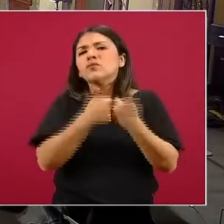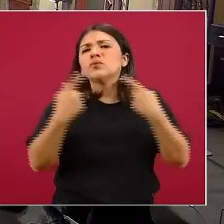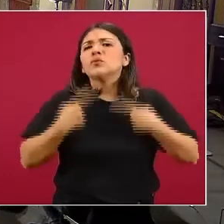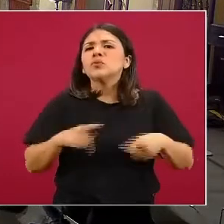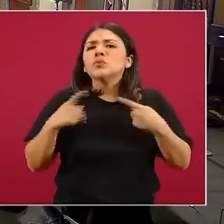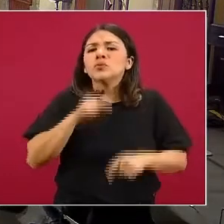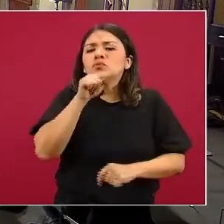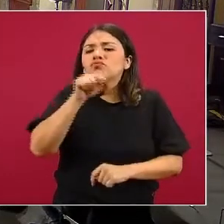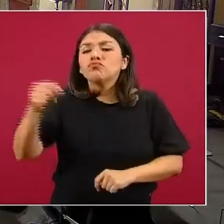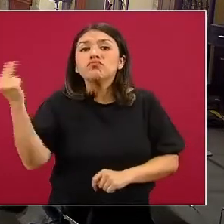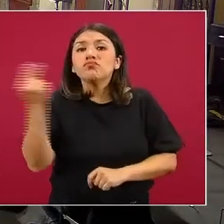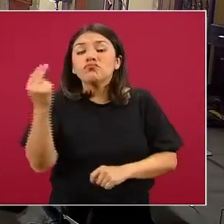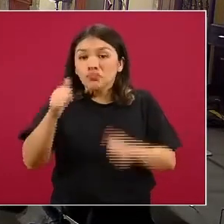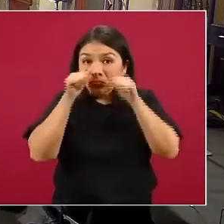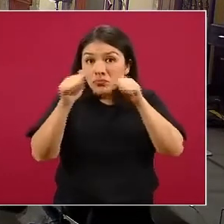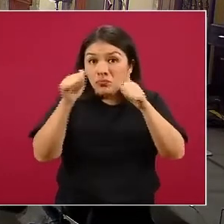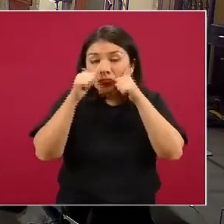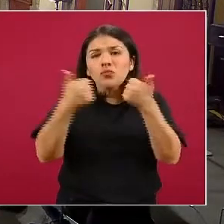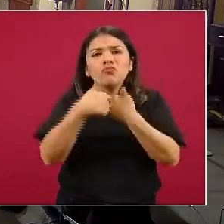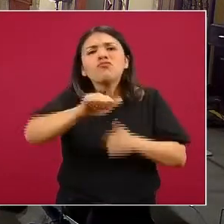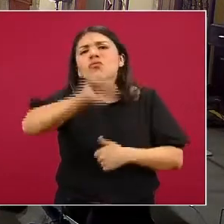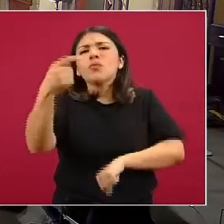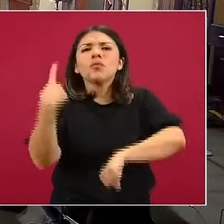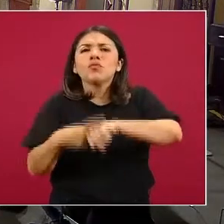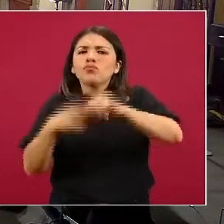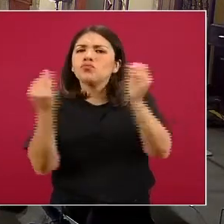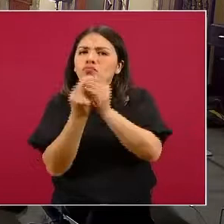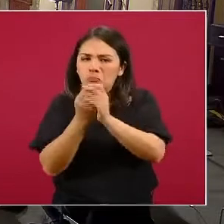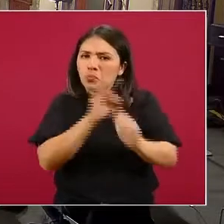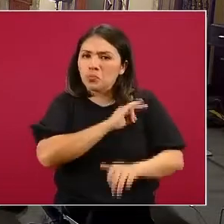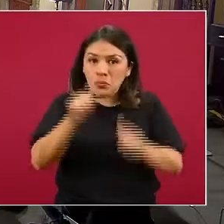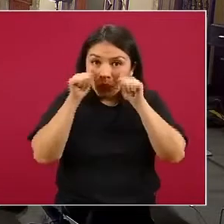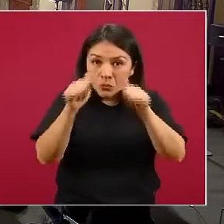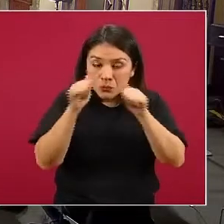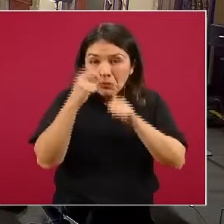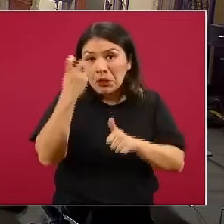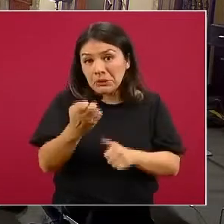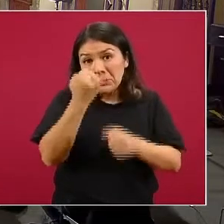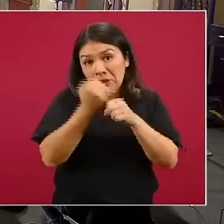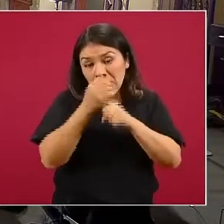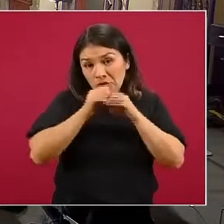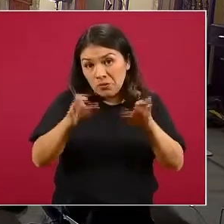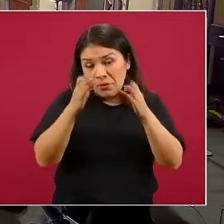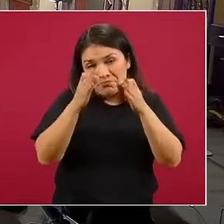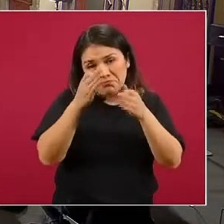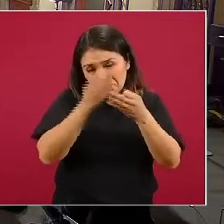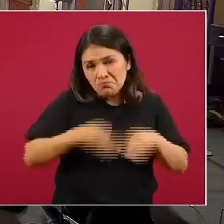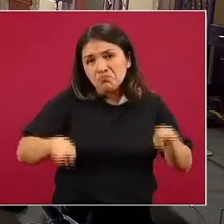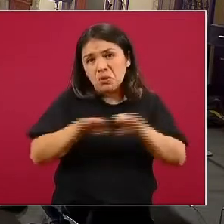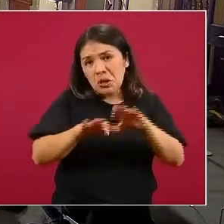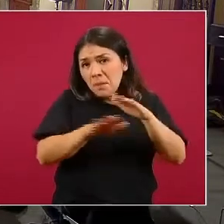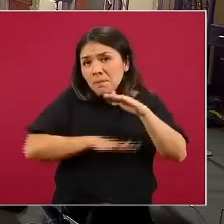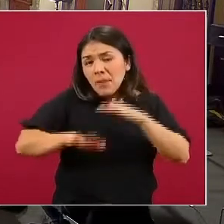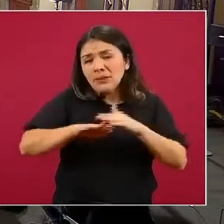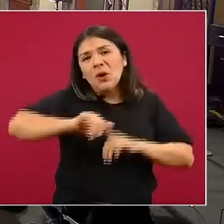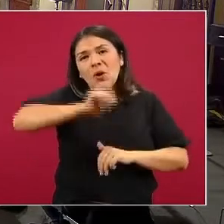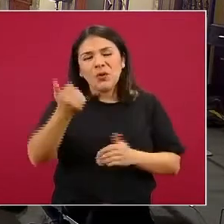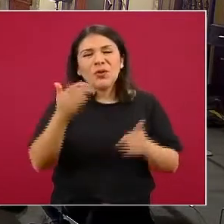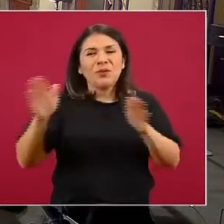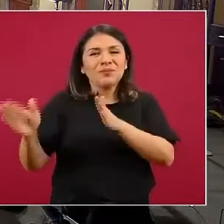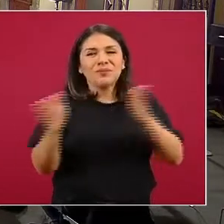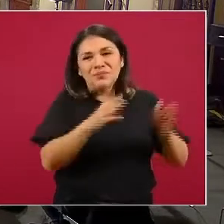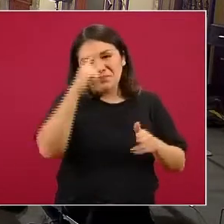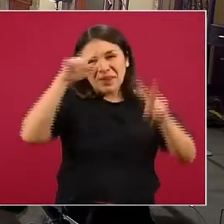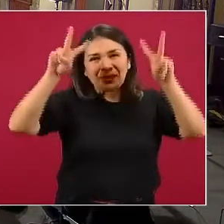que necesitan atención médica por otros padecimientos. Este es el informe básico. Vamos a pasar al elemento temático.